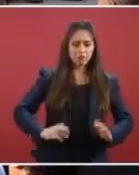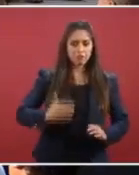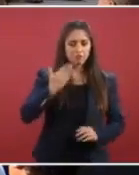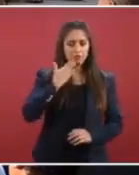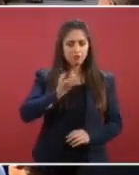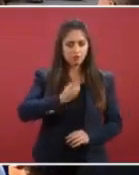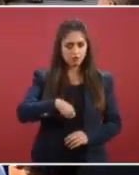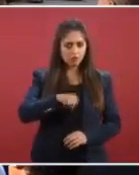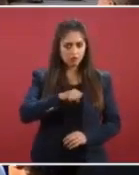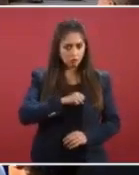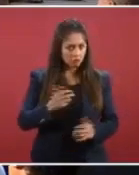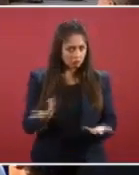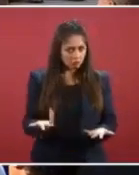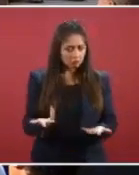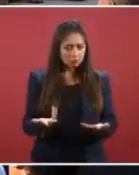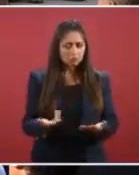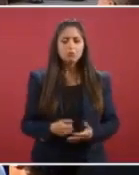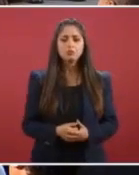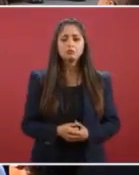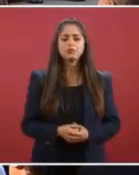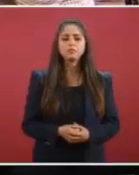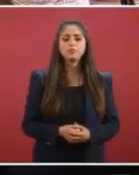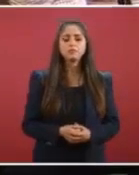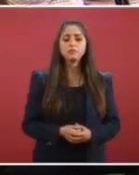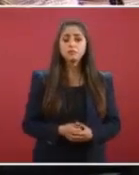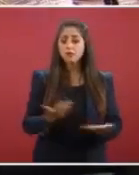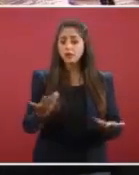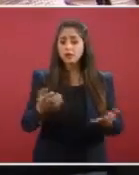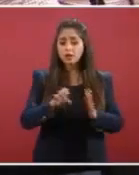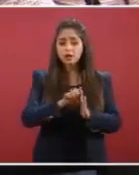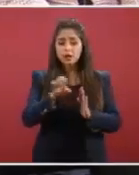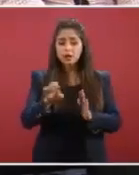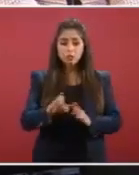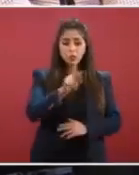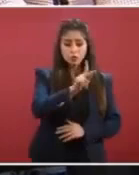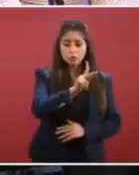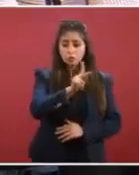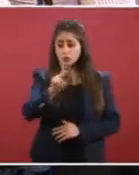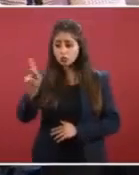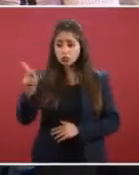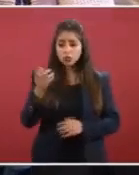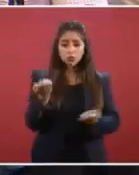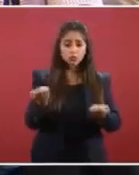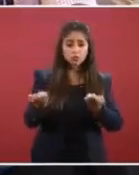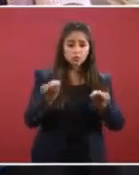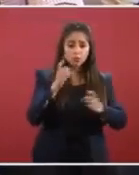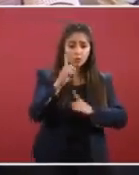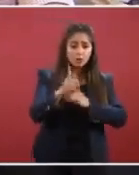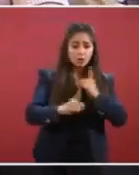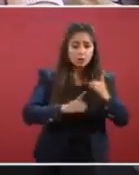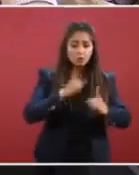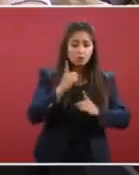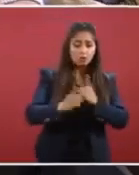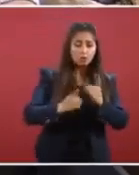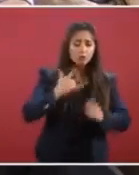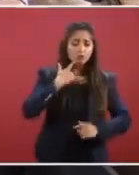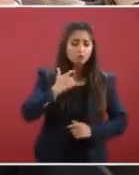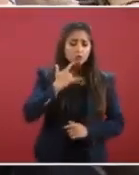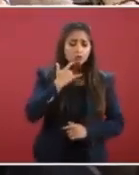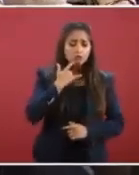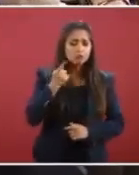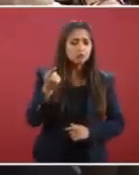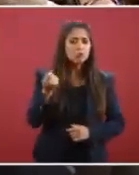Si todos hiciéramos deporte, nos enfermaríamos menos